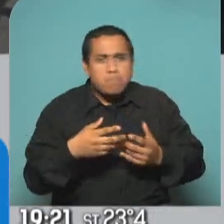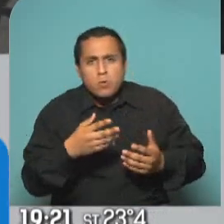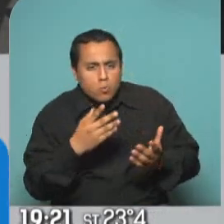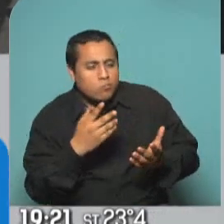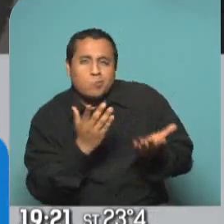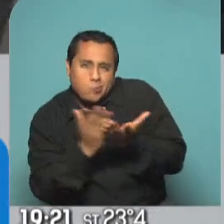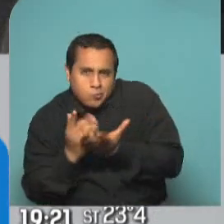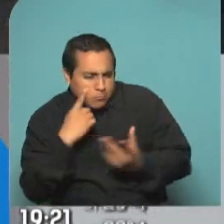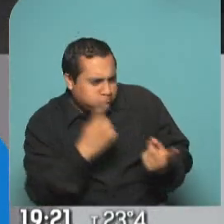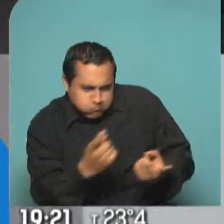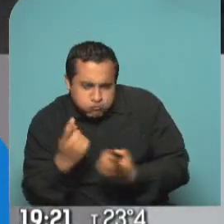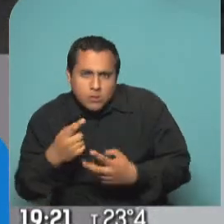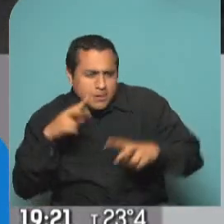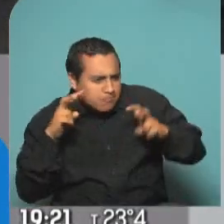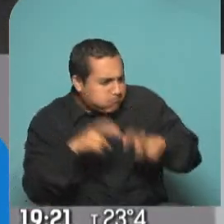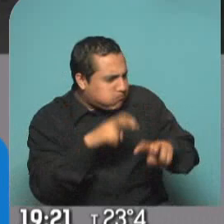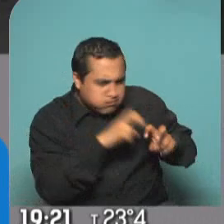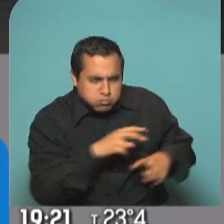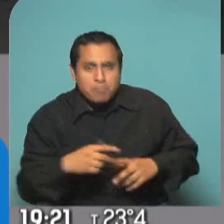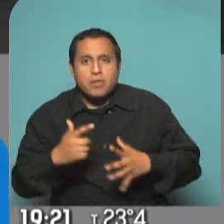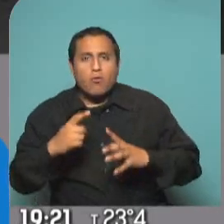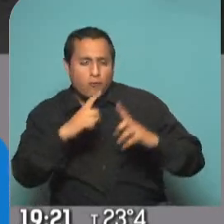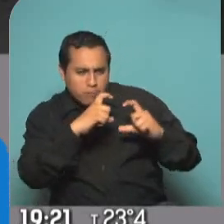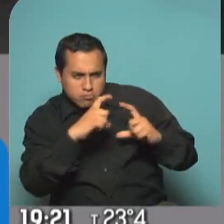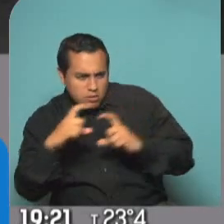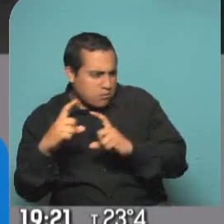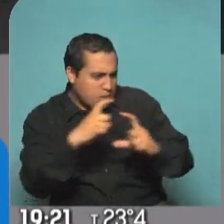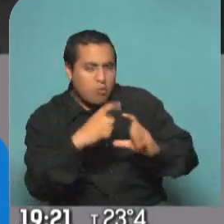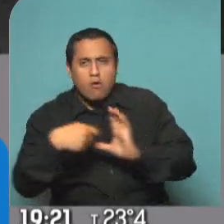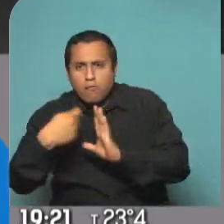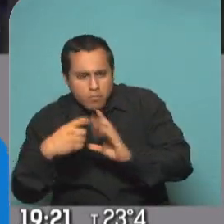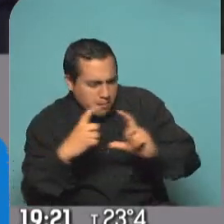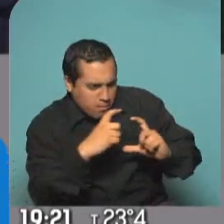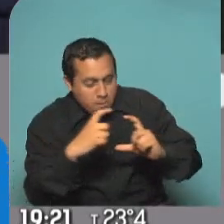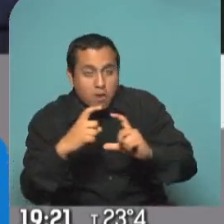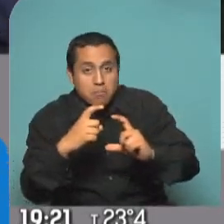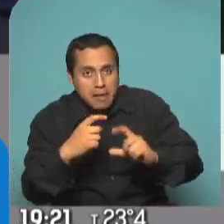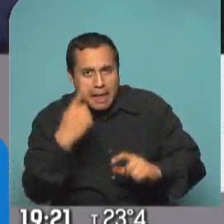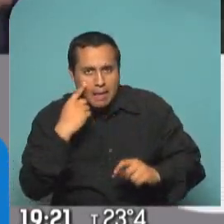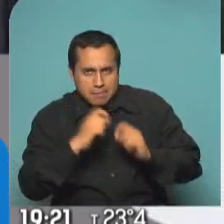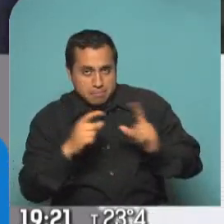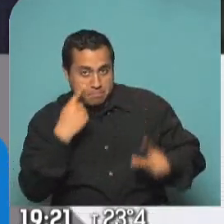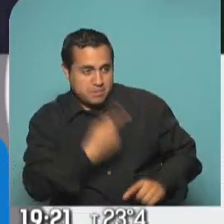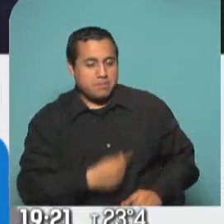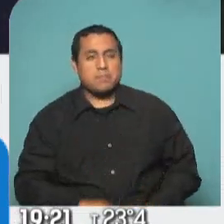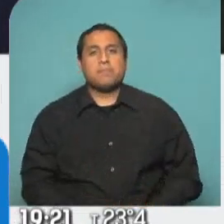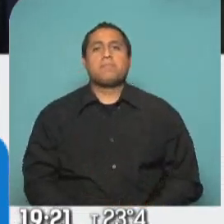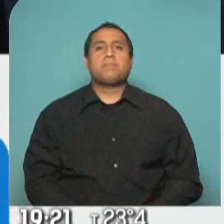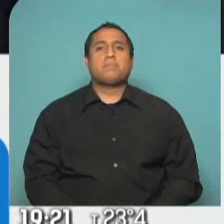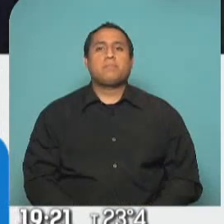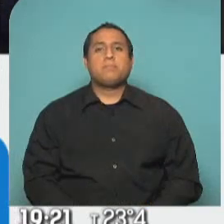fotos para... ¿Se están tomando fotos? A ver, vamos a ver. Bueno,